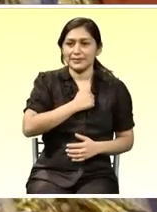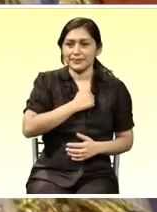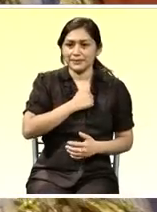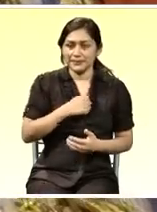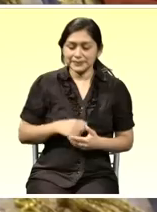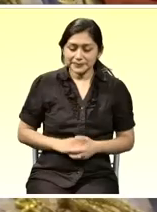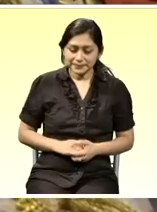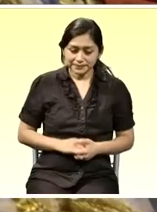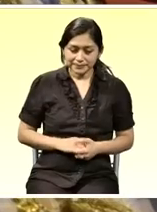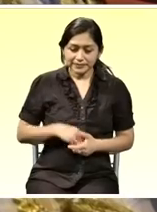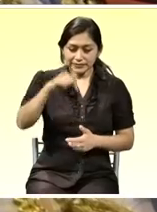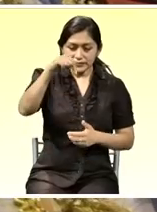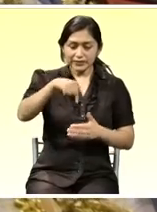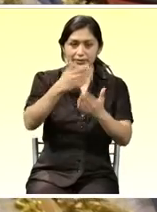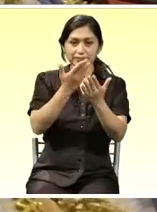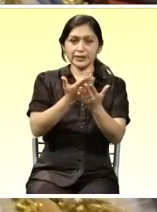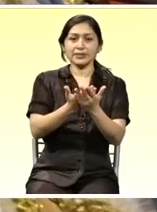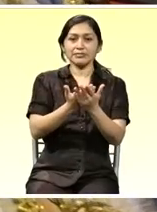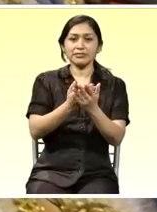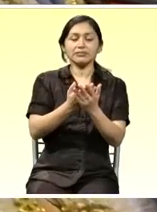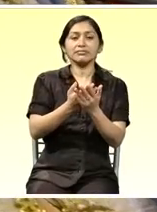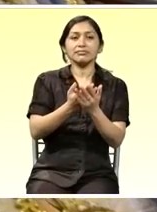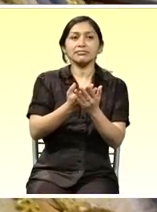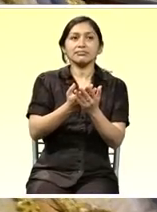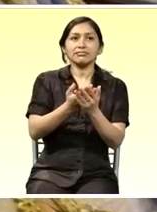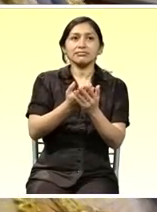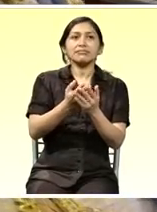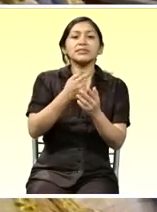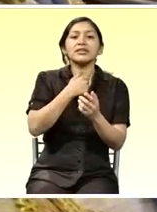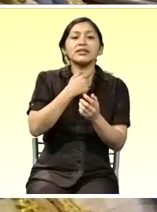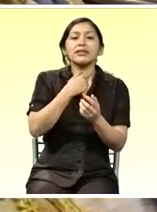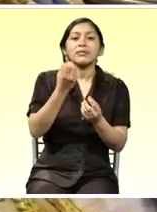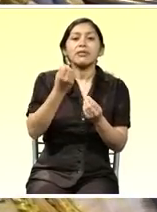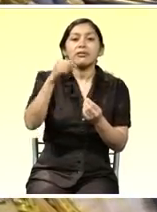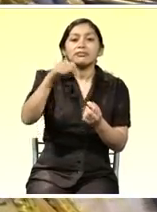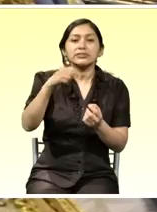Pidamos los que deseamos alcanzar en esta novena.